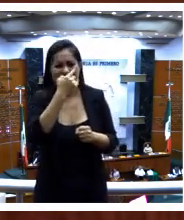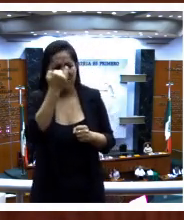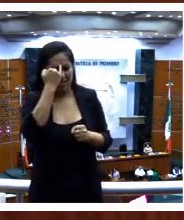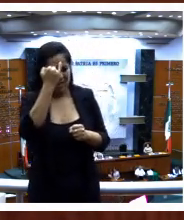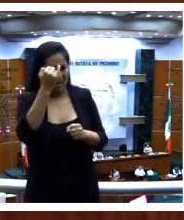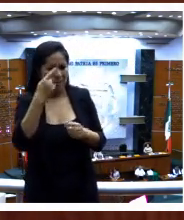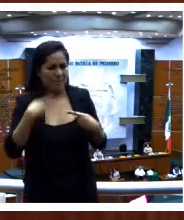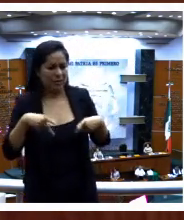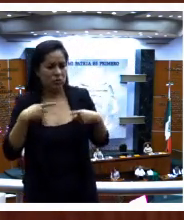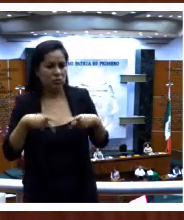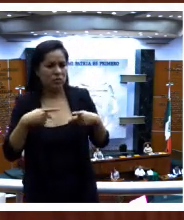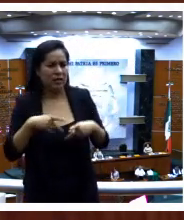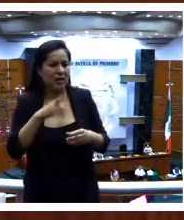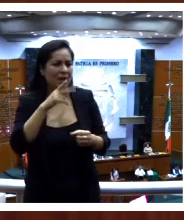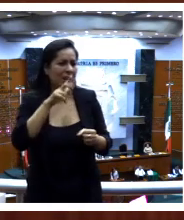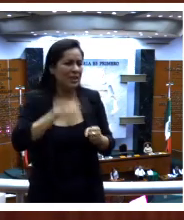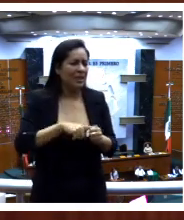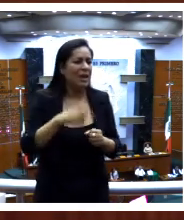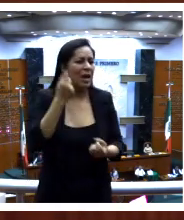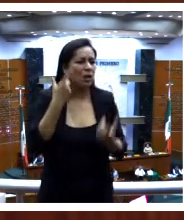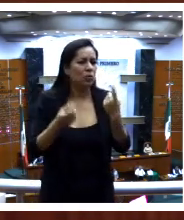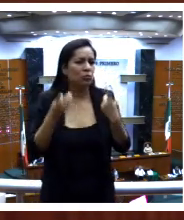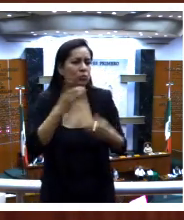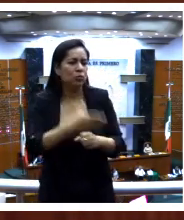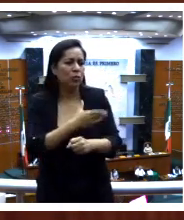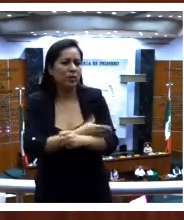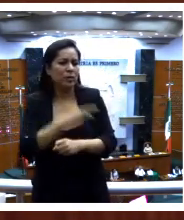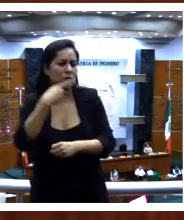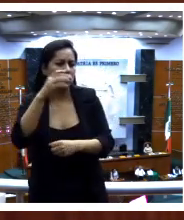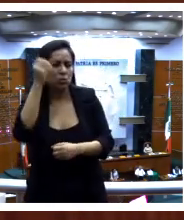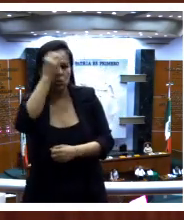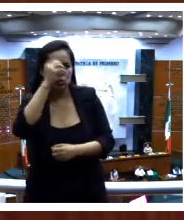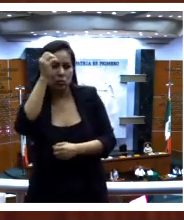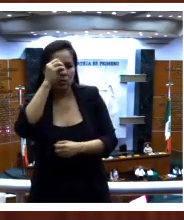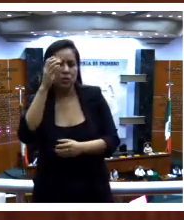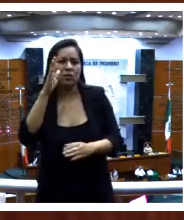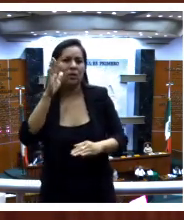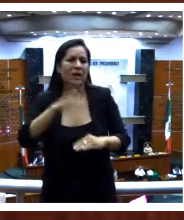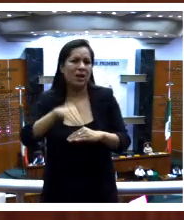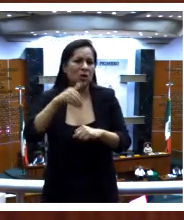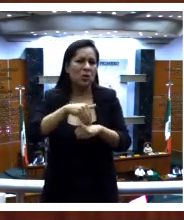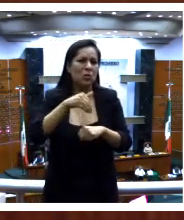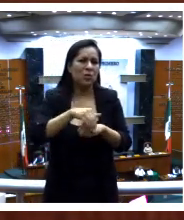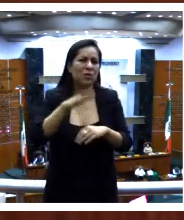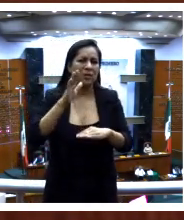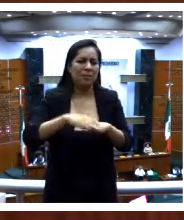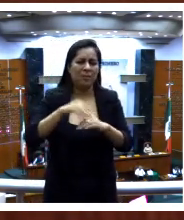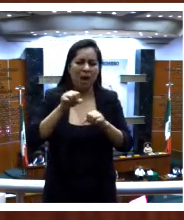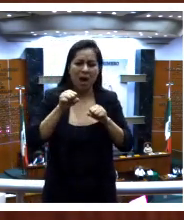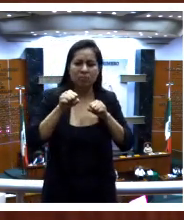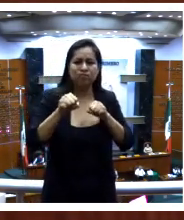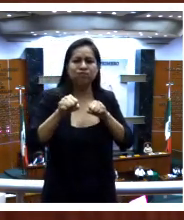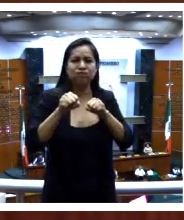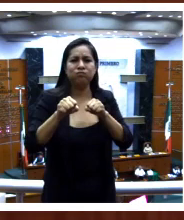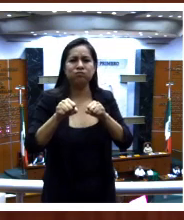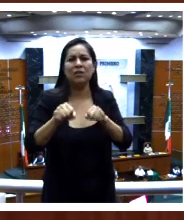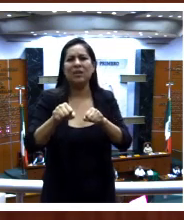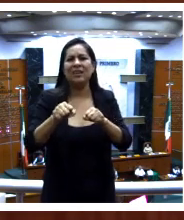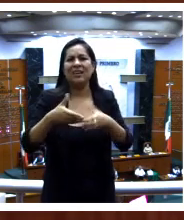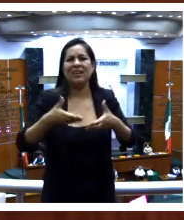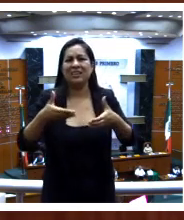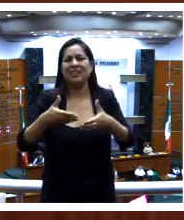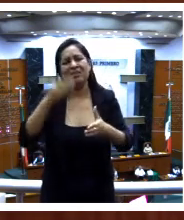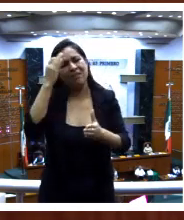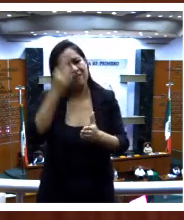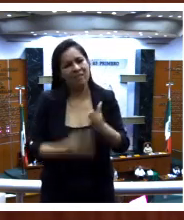de algunas o algunos de mis compañeros, que en sus opiniones, al aumentar el número de manifestaciones o bloqueos por la falta